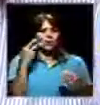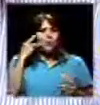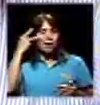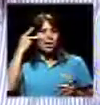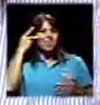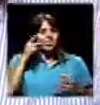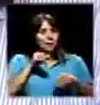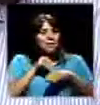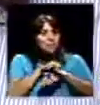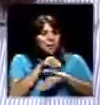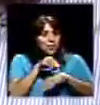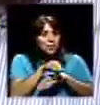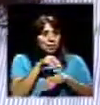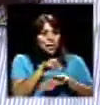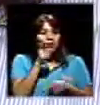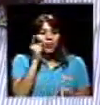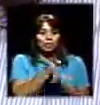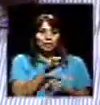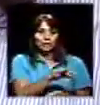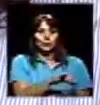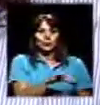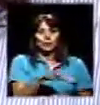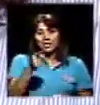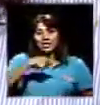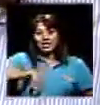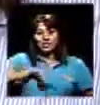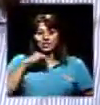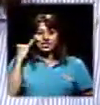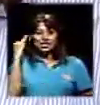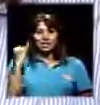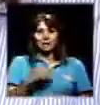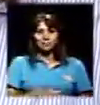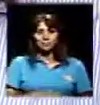camino correcto. Esa es nuestra idea.